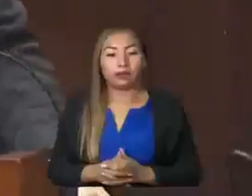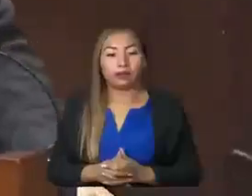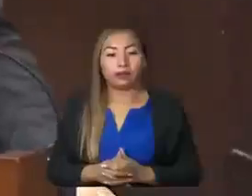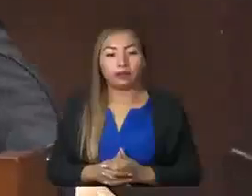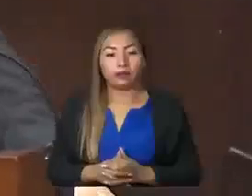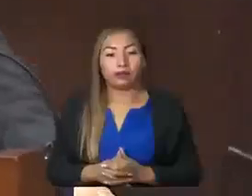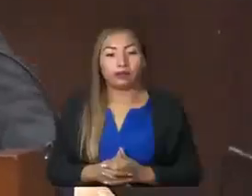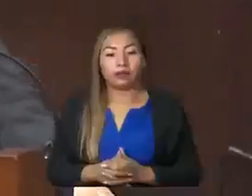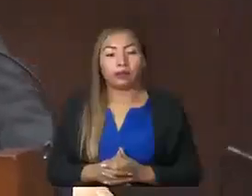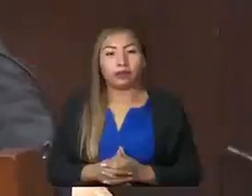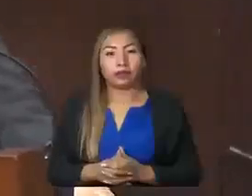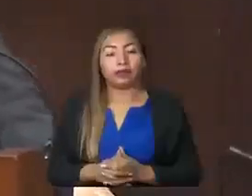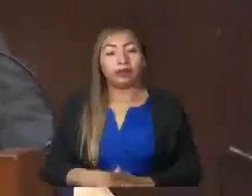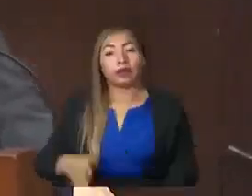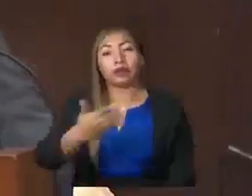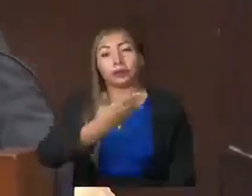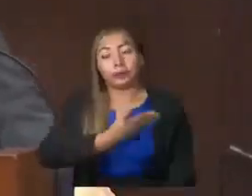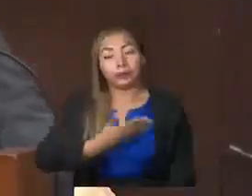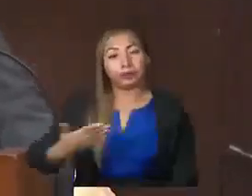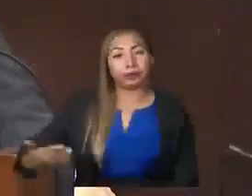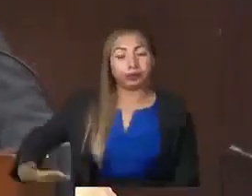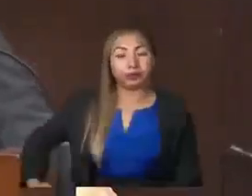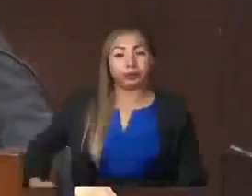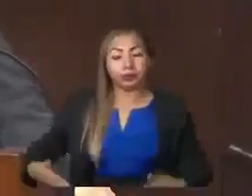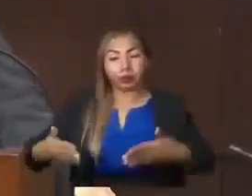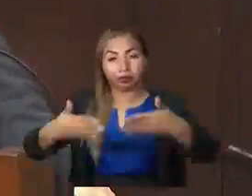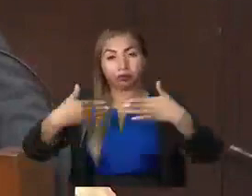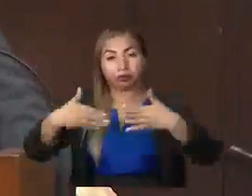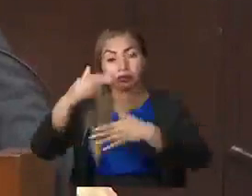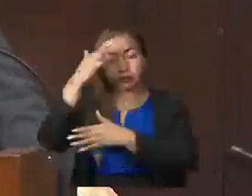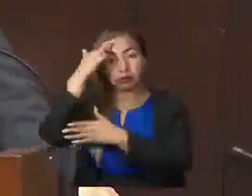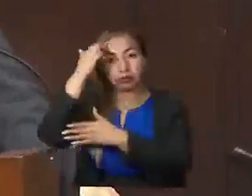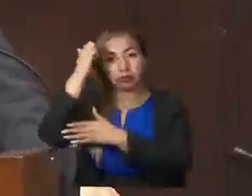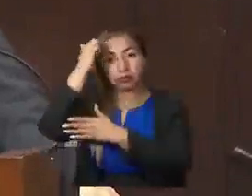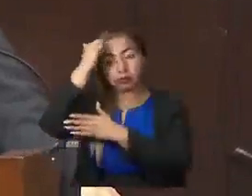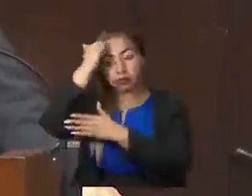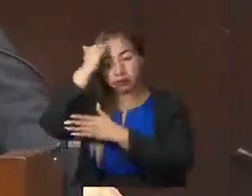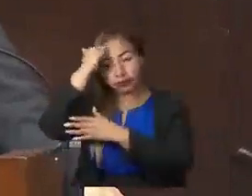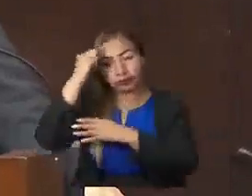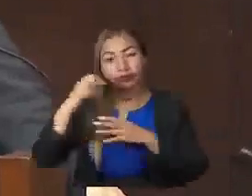Excelentísimo señor Laurentino Cortizo Cohen, presidente de la República.